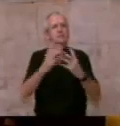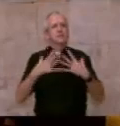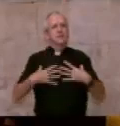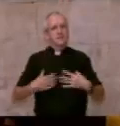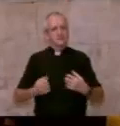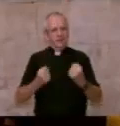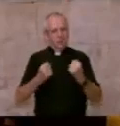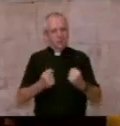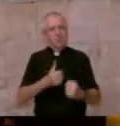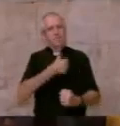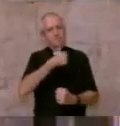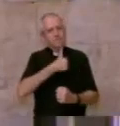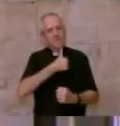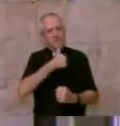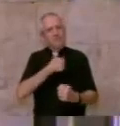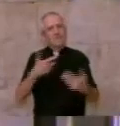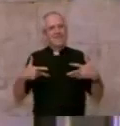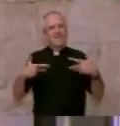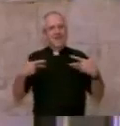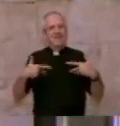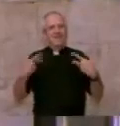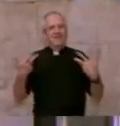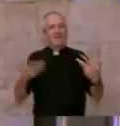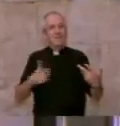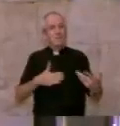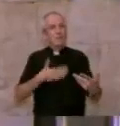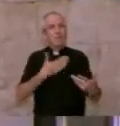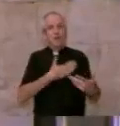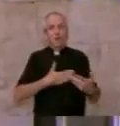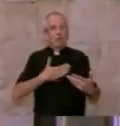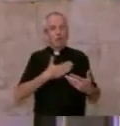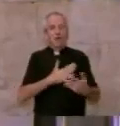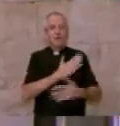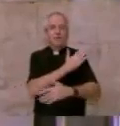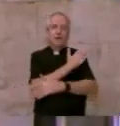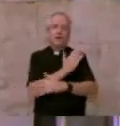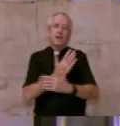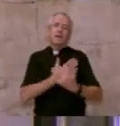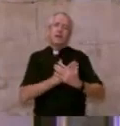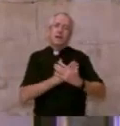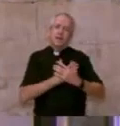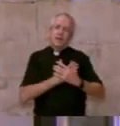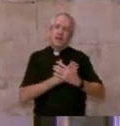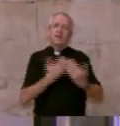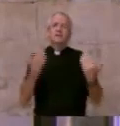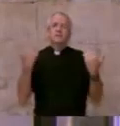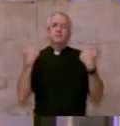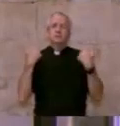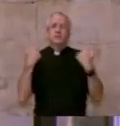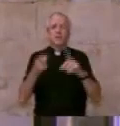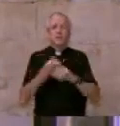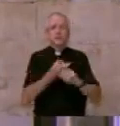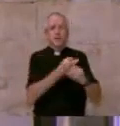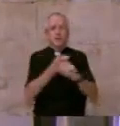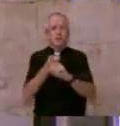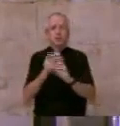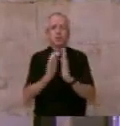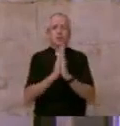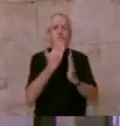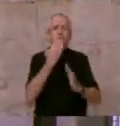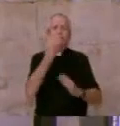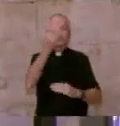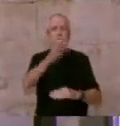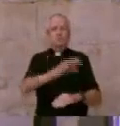salud, paciencia y alegría, y puedan gozar de la caridad responsable de los hermanos. Roguemos al